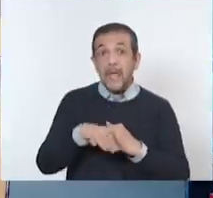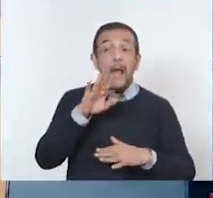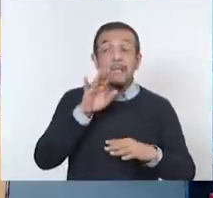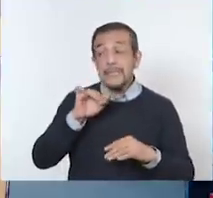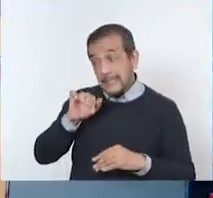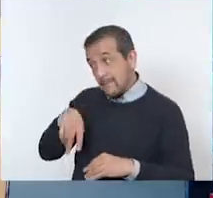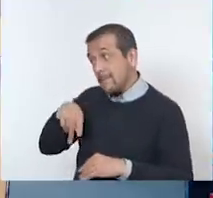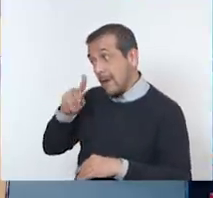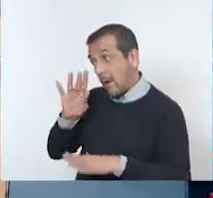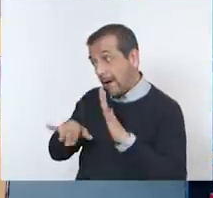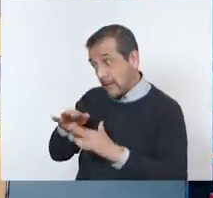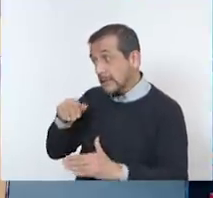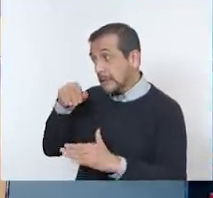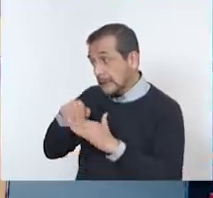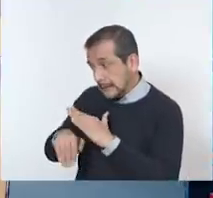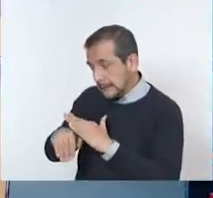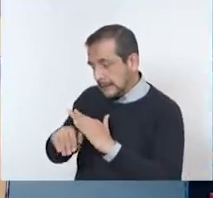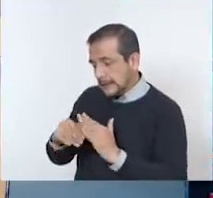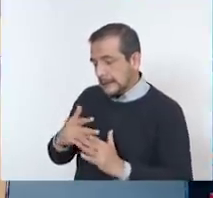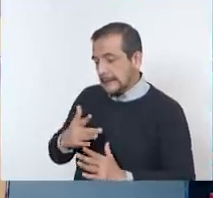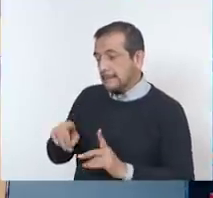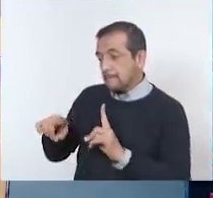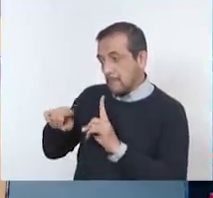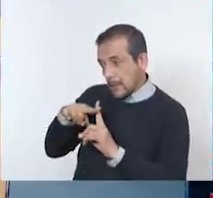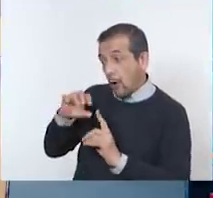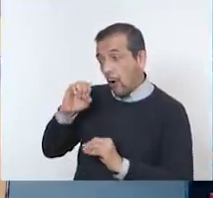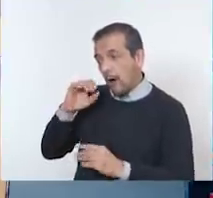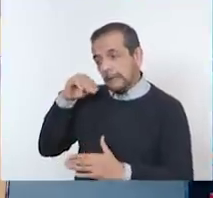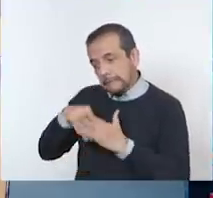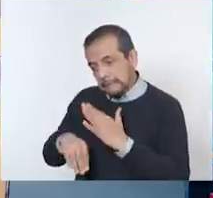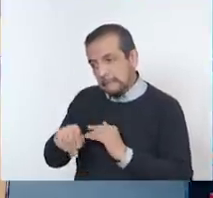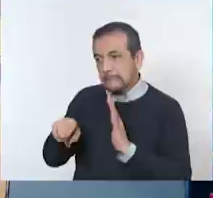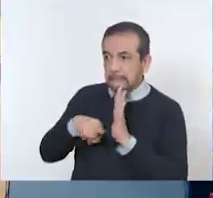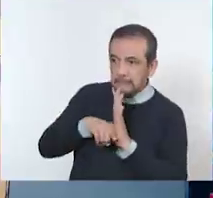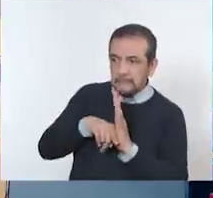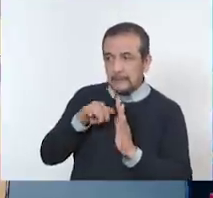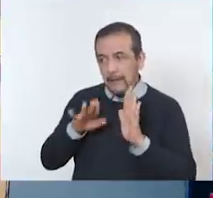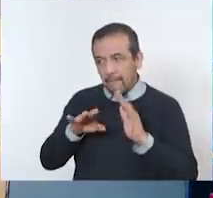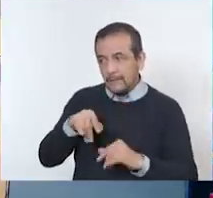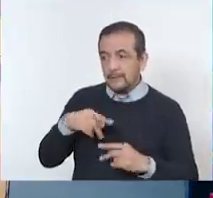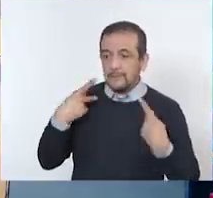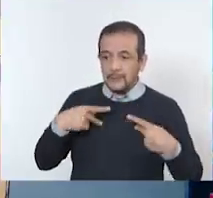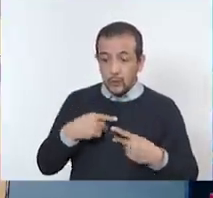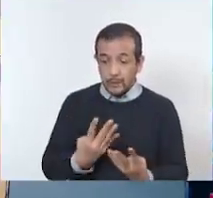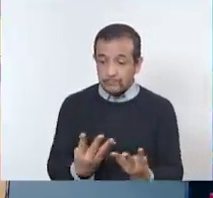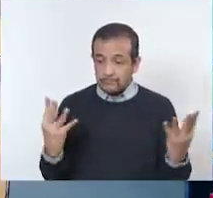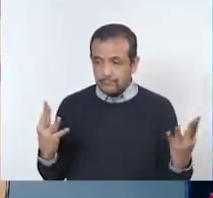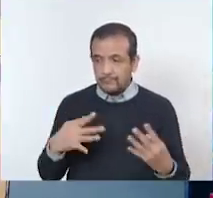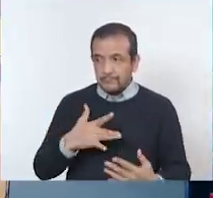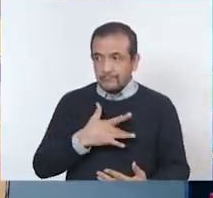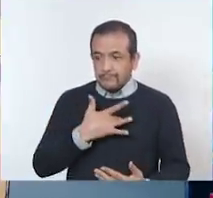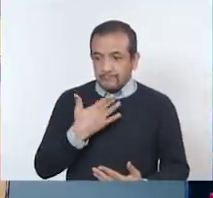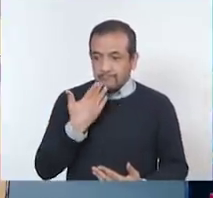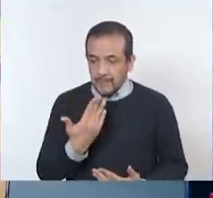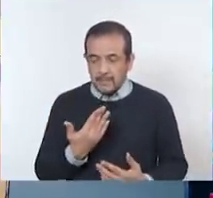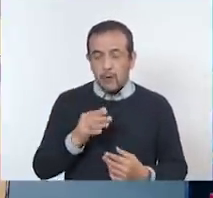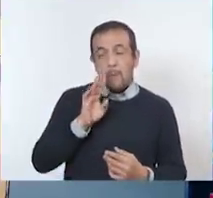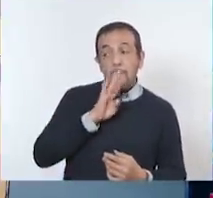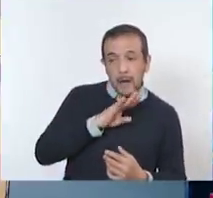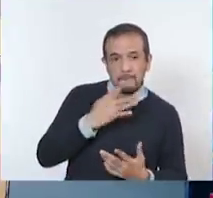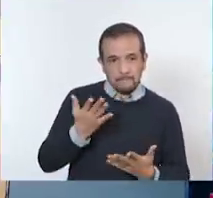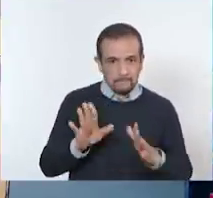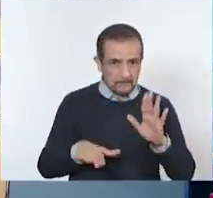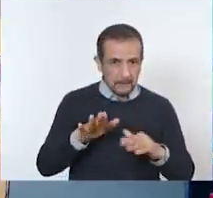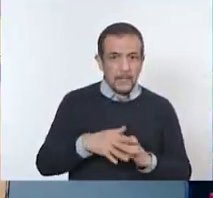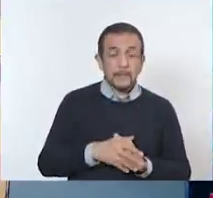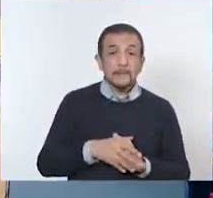consecuencias buenas o positivas, que nos hacen sentir bien a nosotros y a quienes nos rodean. Uh-huh. ¿No? Otras veces